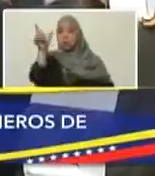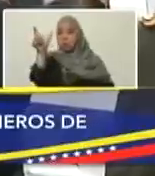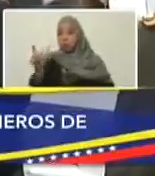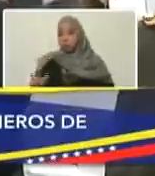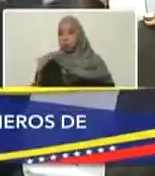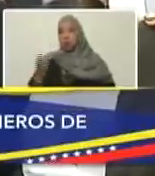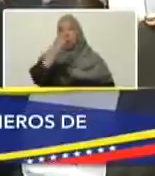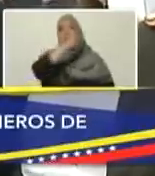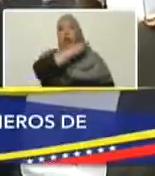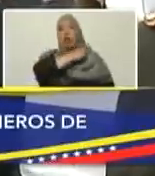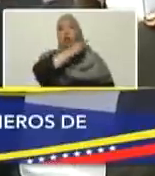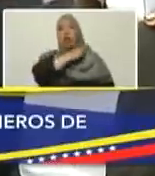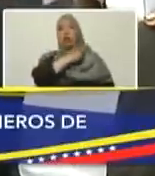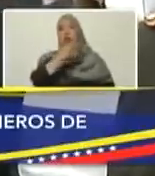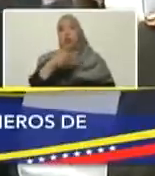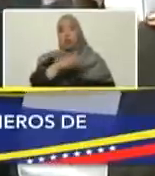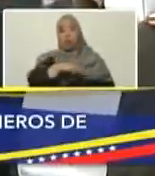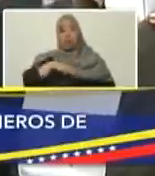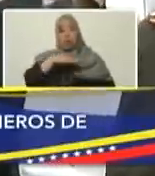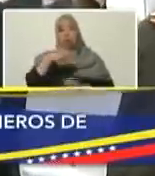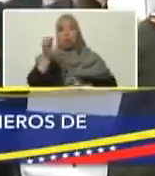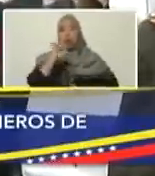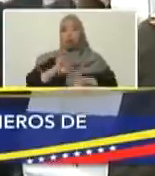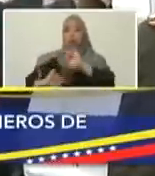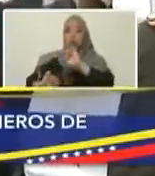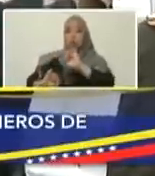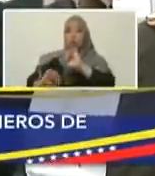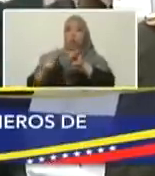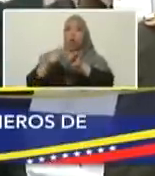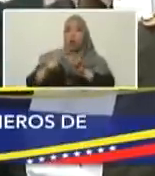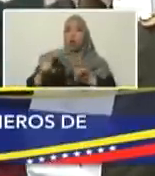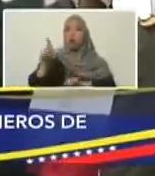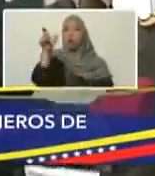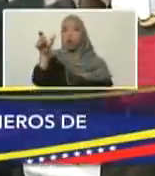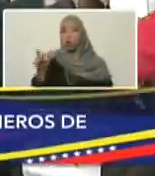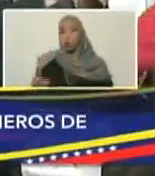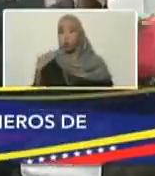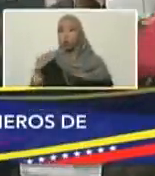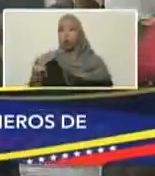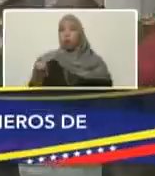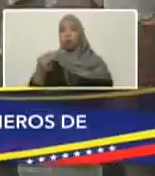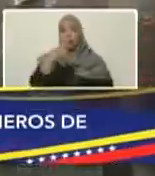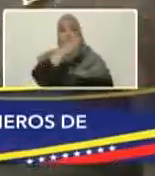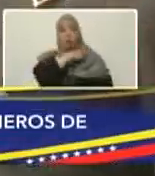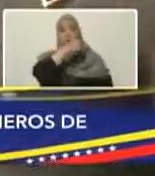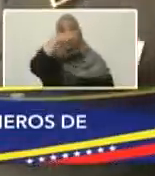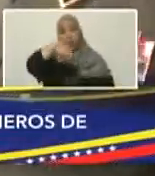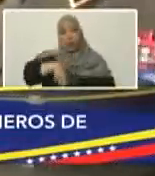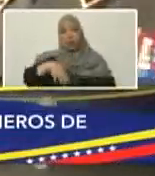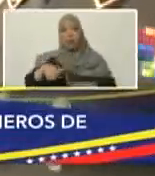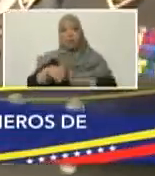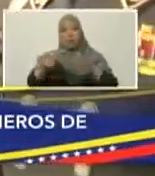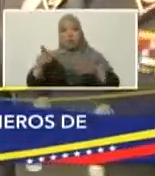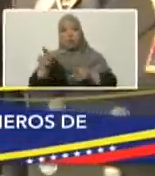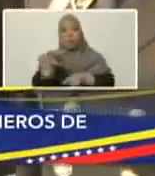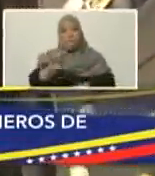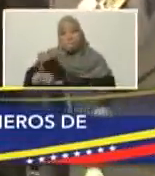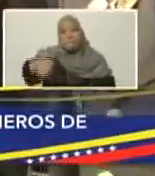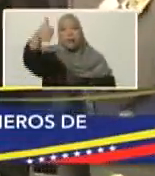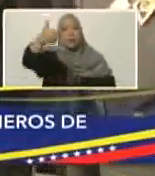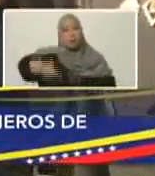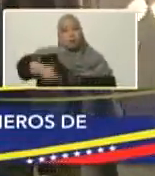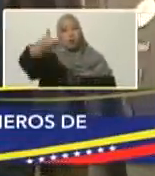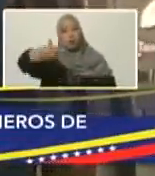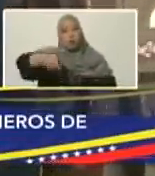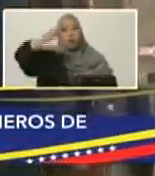Padrino López, general en jefe Domingo Hernández Lares, oficiales del Estado Mayor Superior, del alto